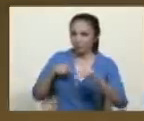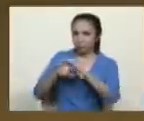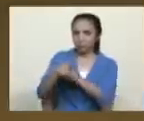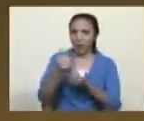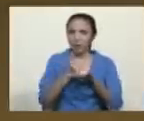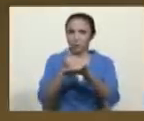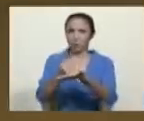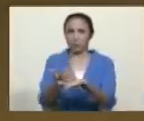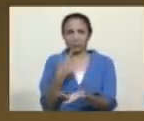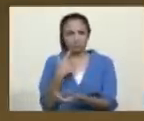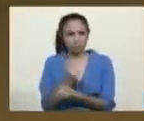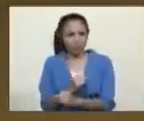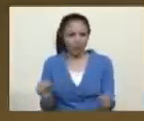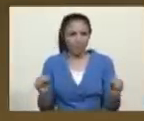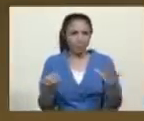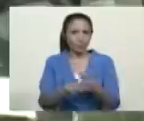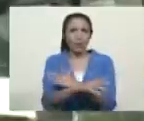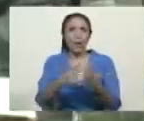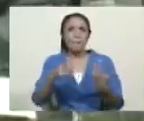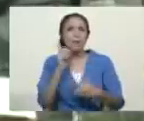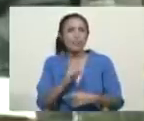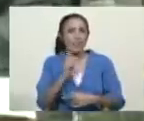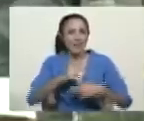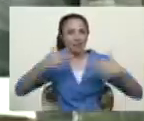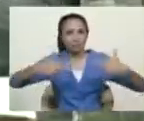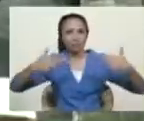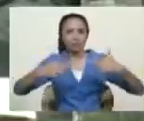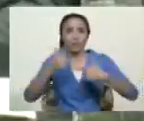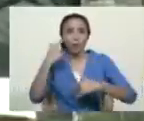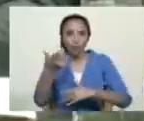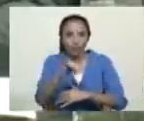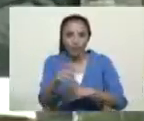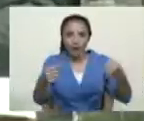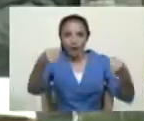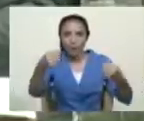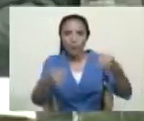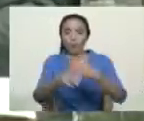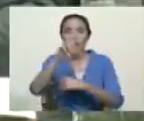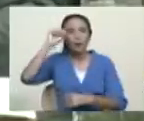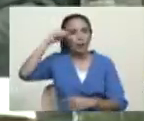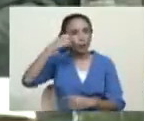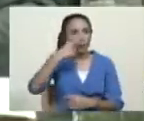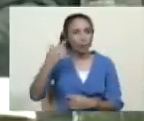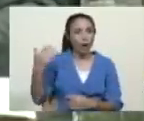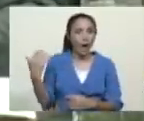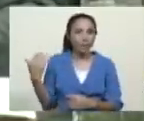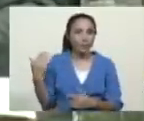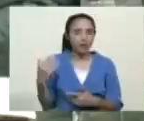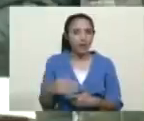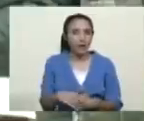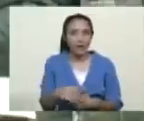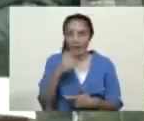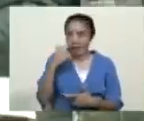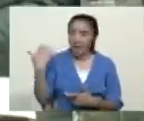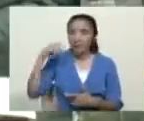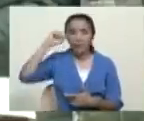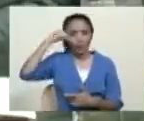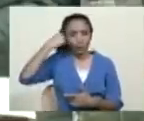en realidad una entrega de armas? Estamos ahora recordando lo que ha ocurrido